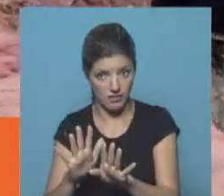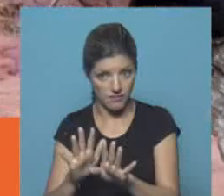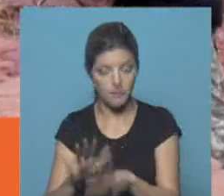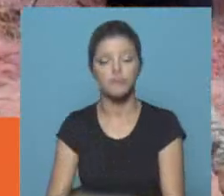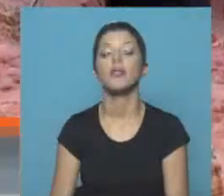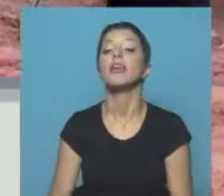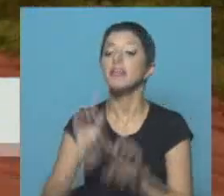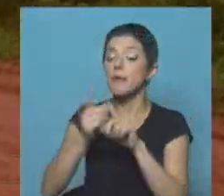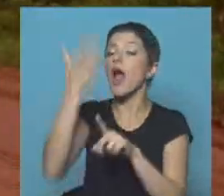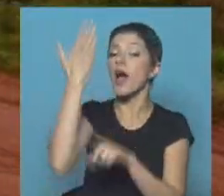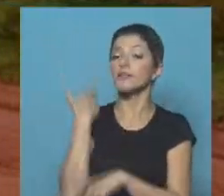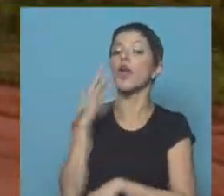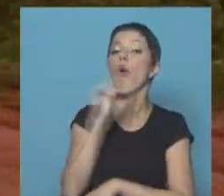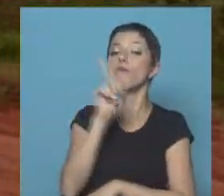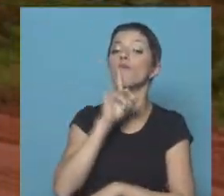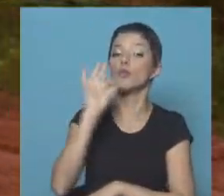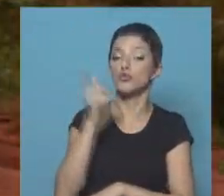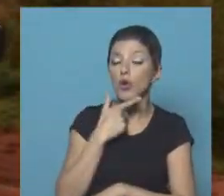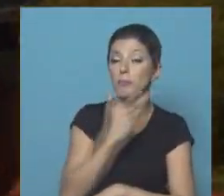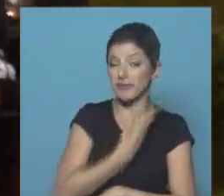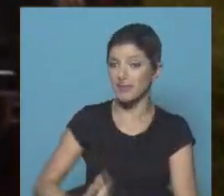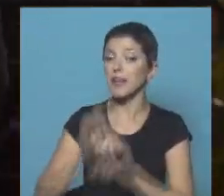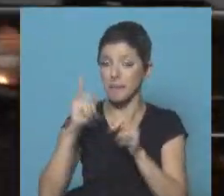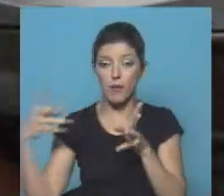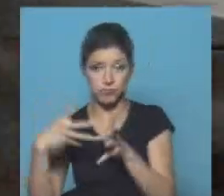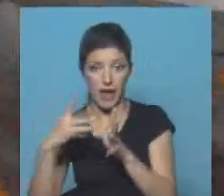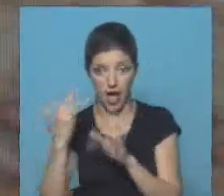Duarte Frutos y del propio Lugo.